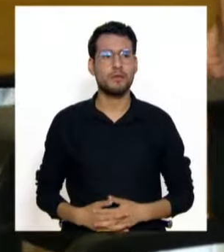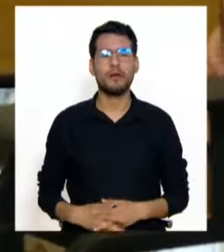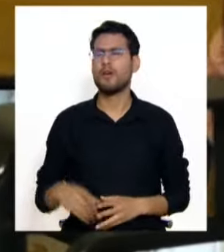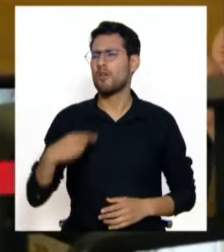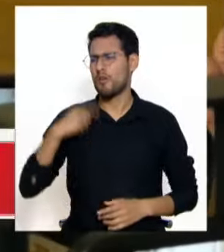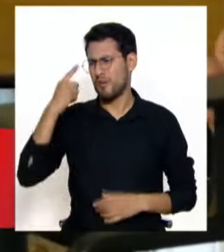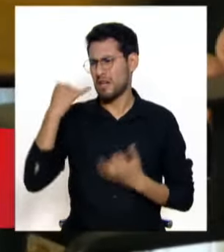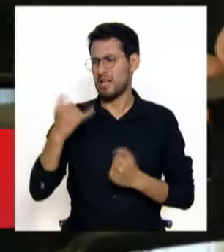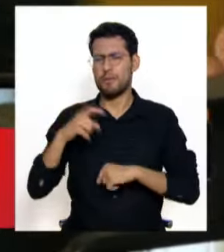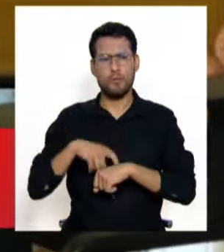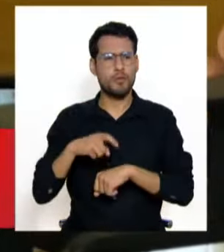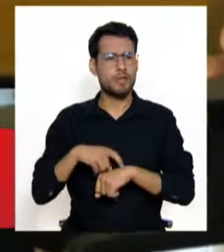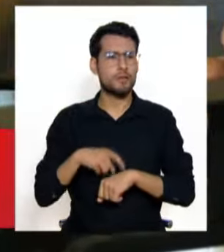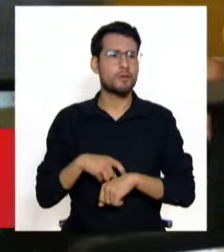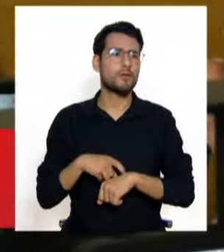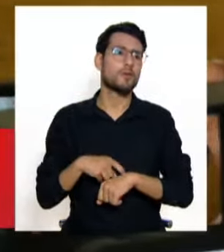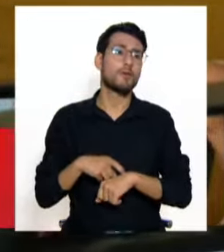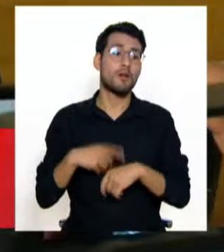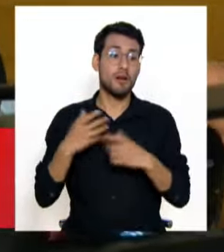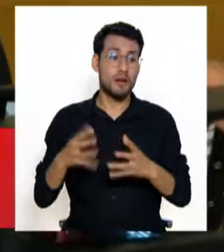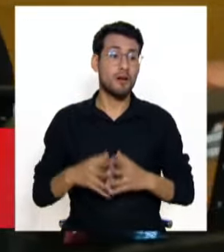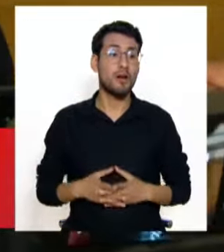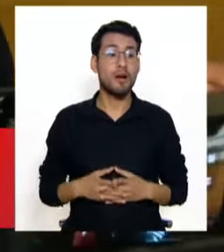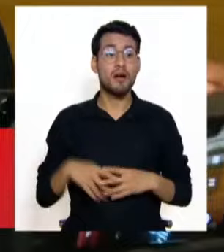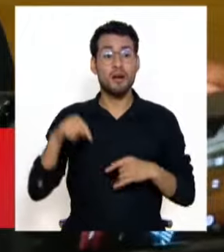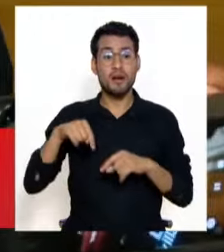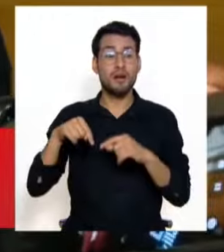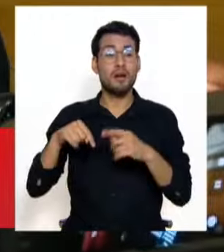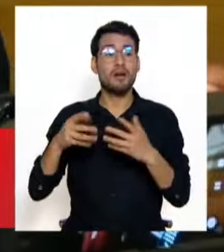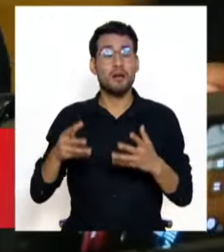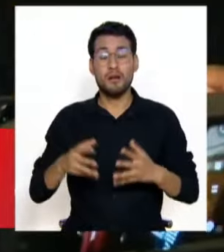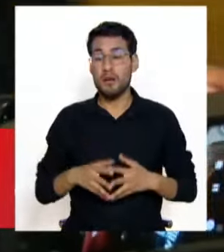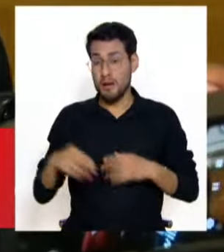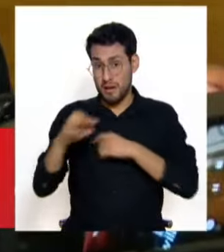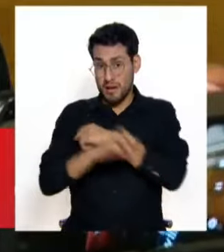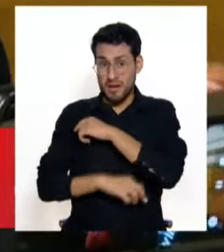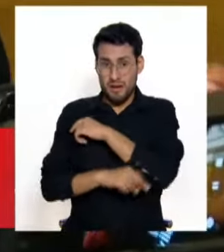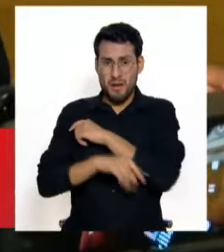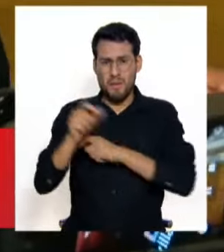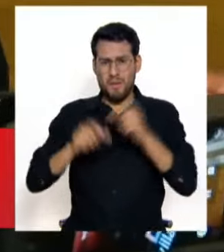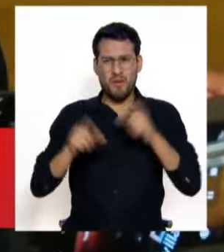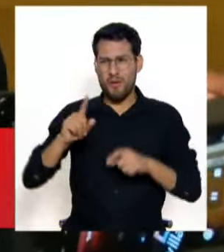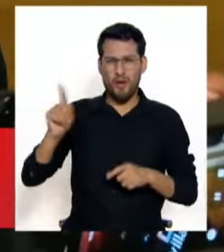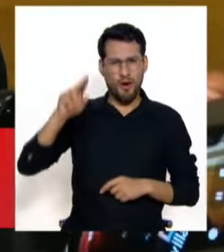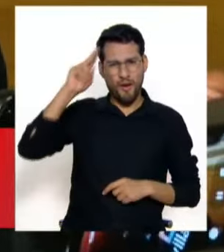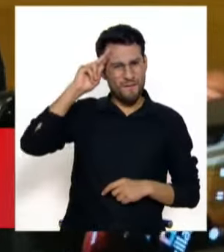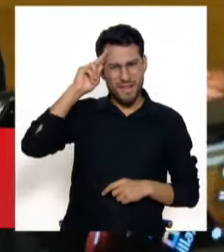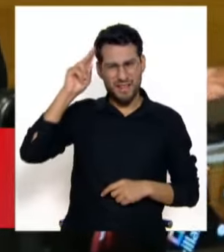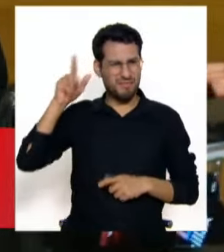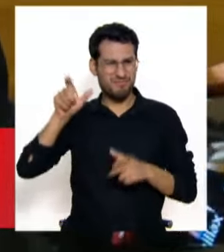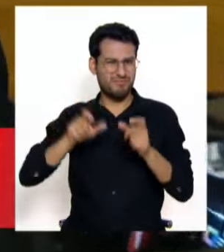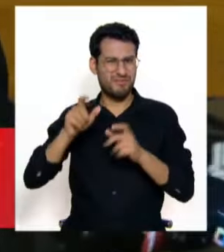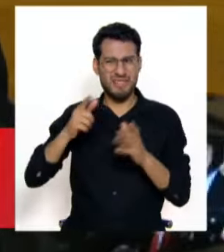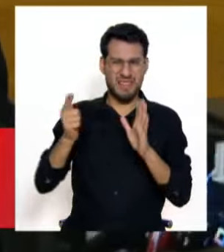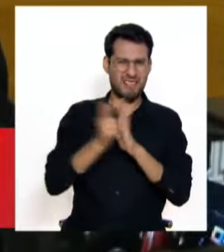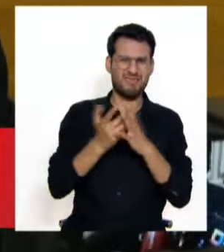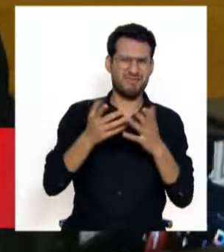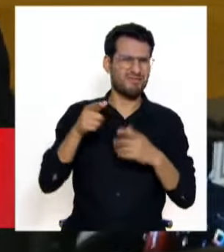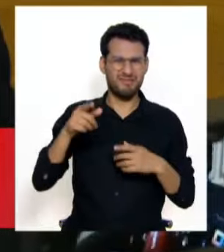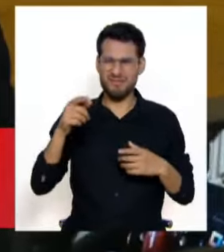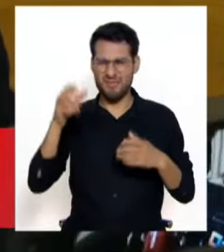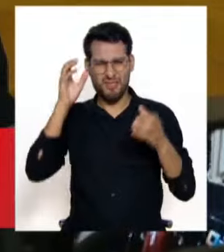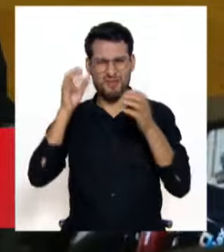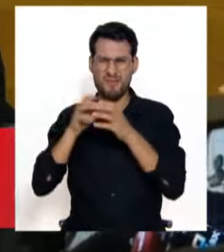Creo que en estos momentos, en la situación en la que vivimos en el país, donde la desconfianza de la población ante el legislativo es muy